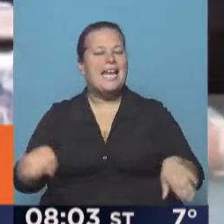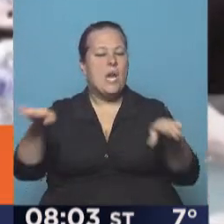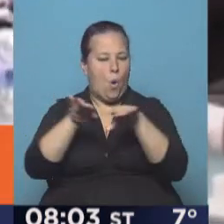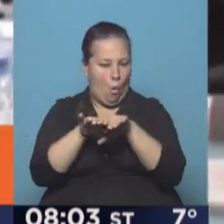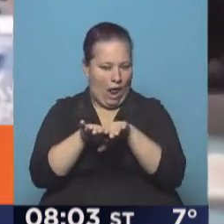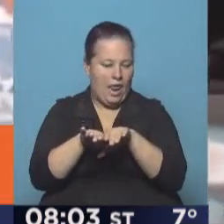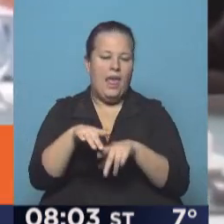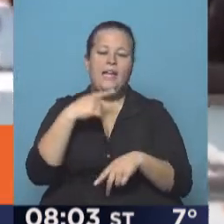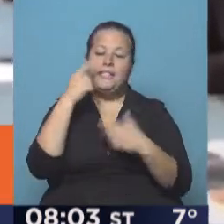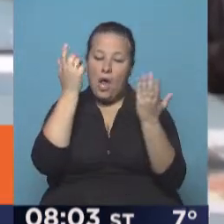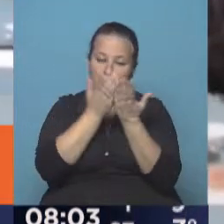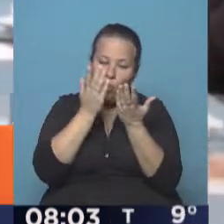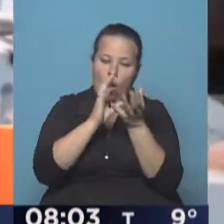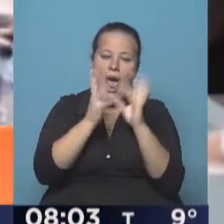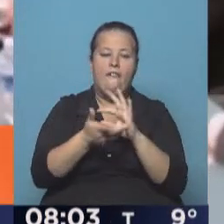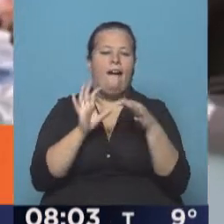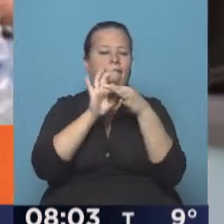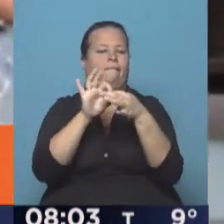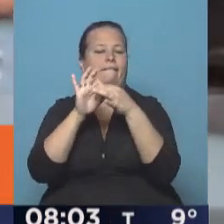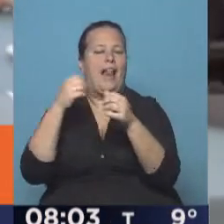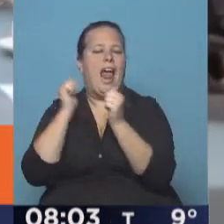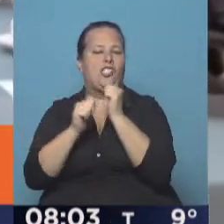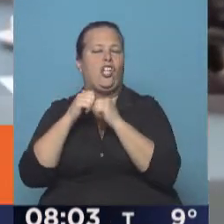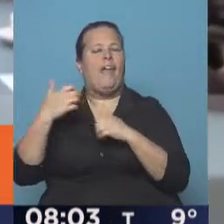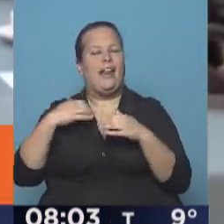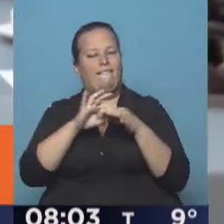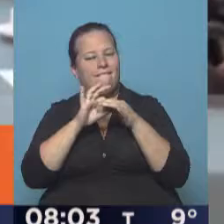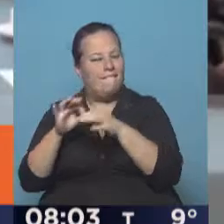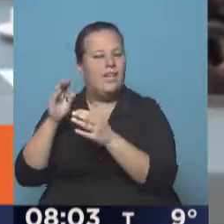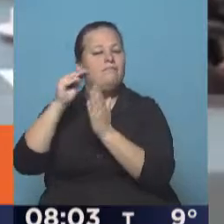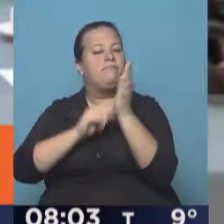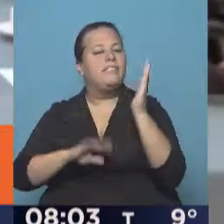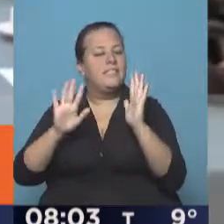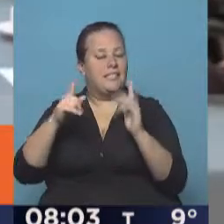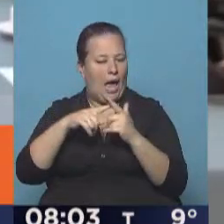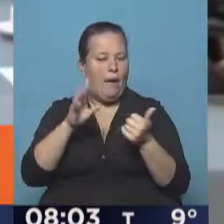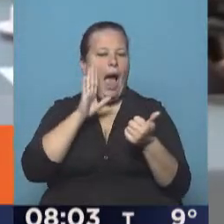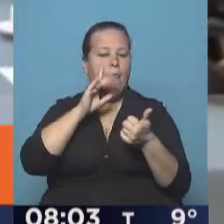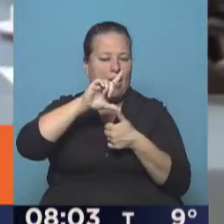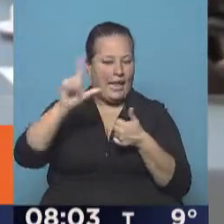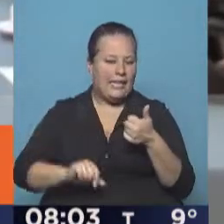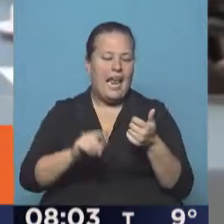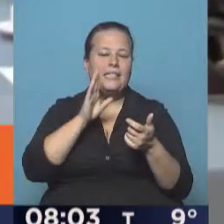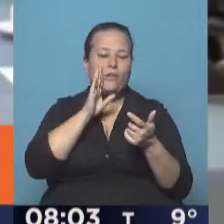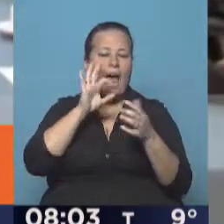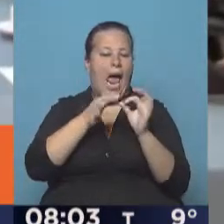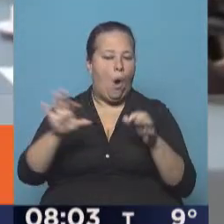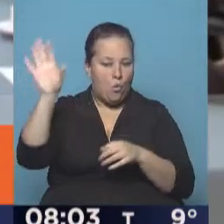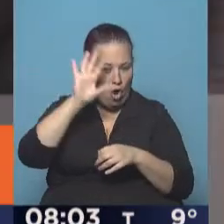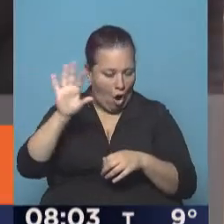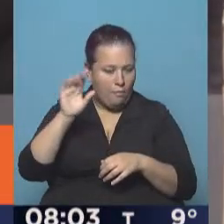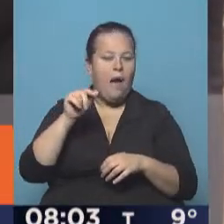China es el principal socio energético y el primer socio financiero. Además, dijo que el protagonismo de China